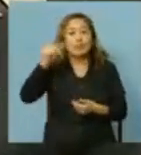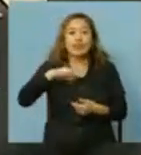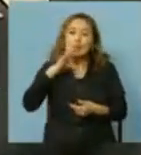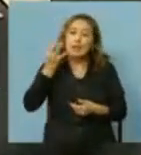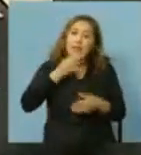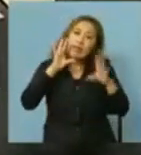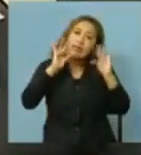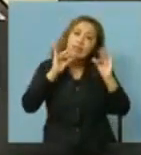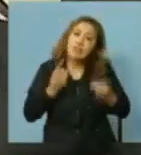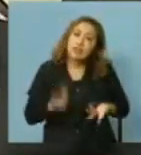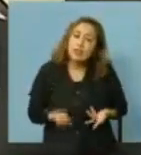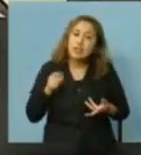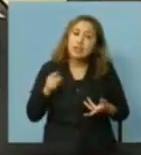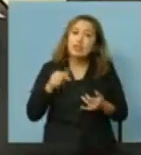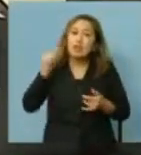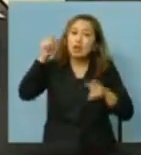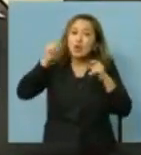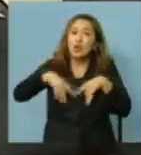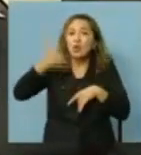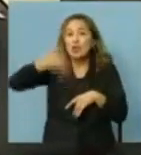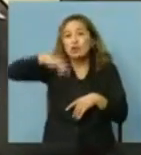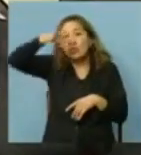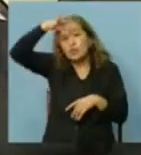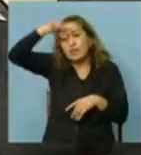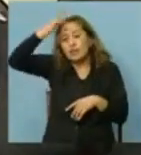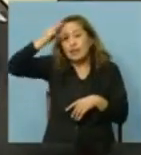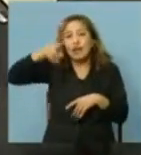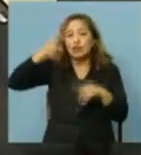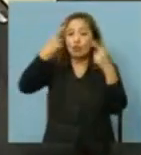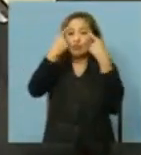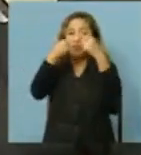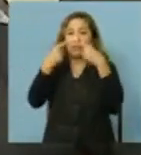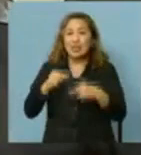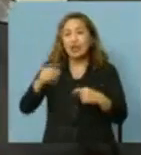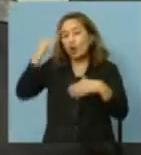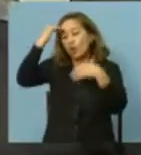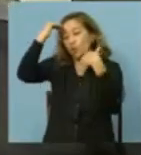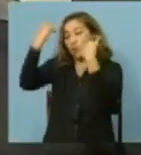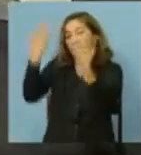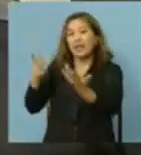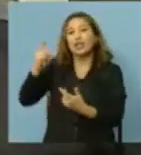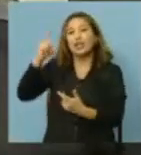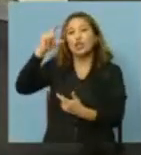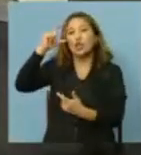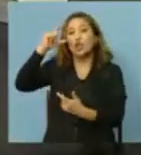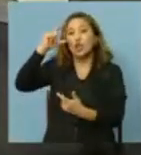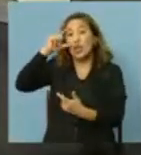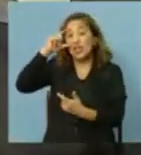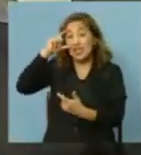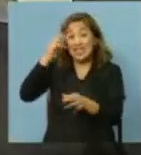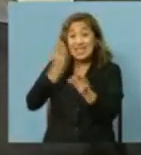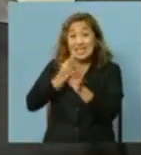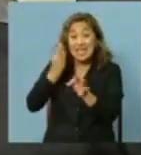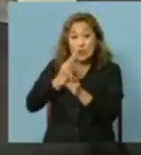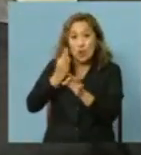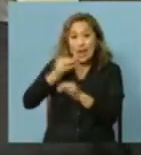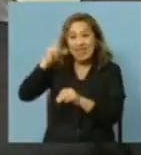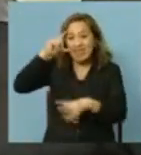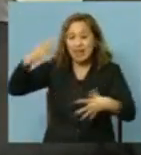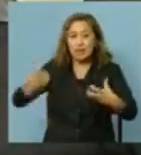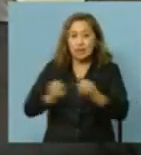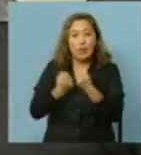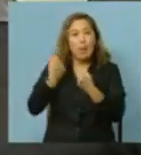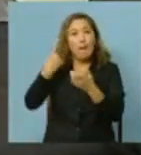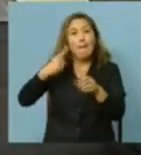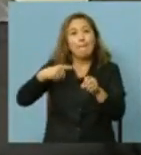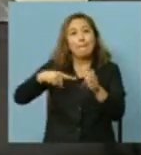nos ha costado mucho. Nosotros hoy vamos a tener un acto totalmente distinto en conmemoración a los 10 años que cumple la institución, pero no hemos podido